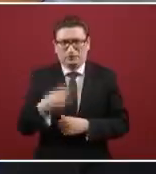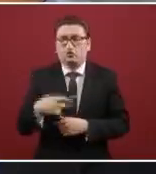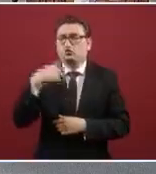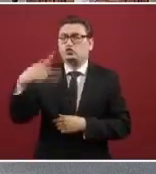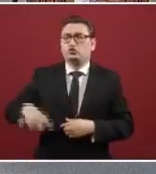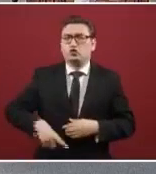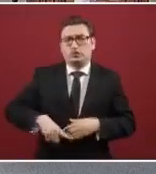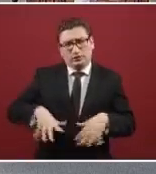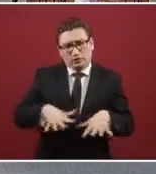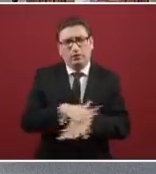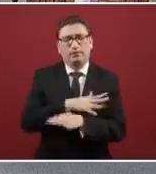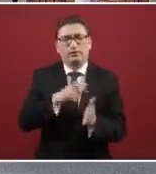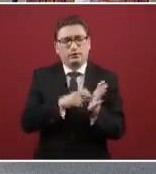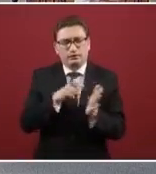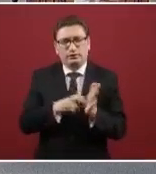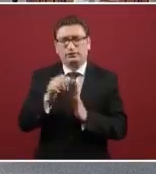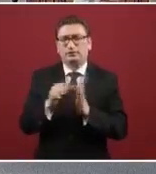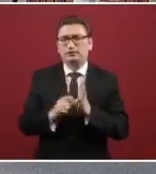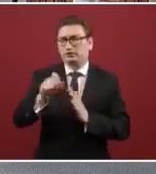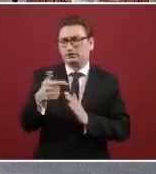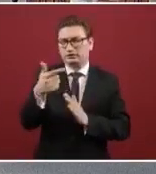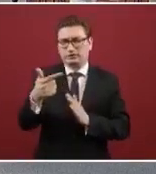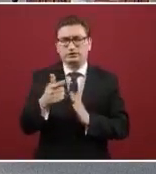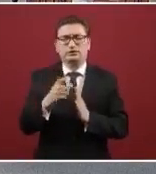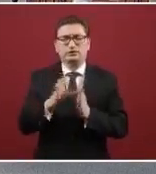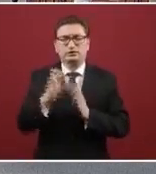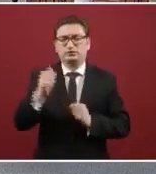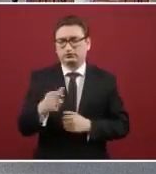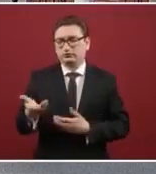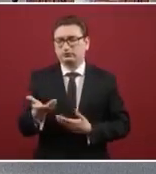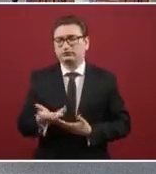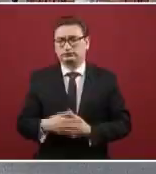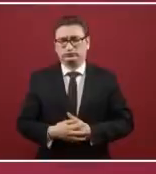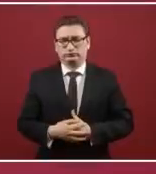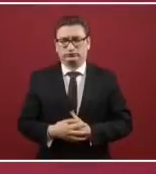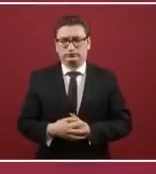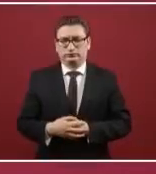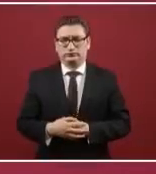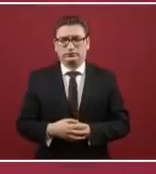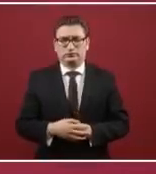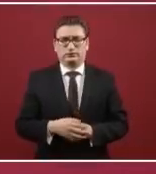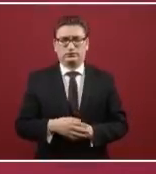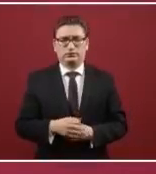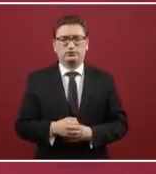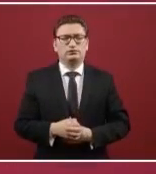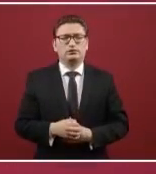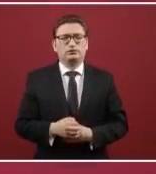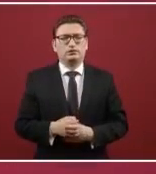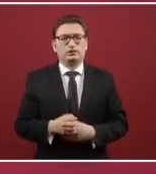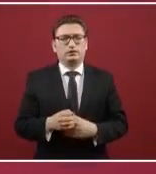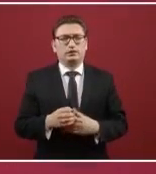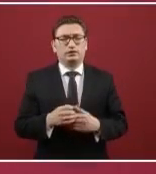echar hacia atrás esa reforma del artículo 27 de la Constitución del 17? Tengo entendido que no se reglamentó